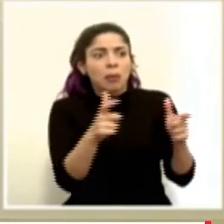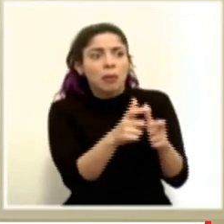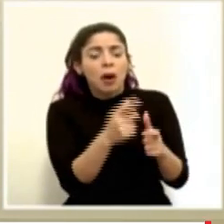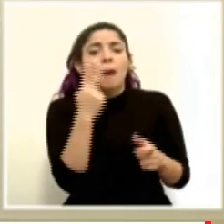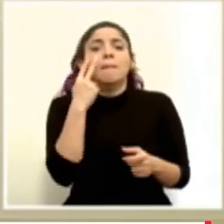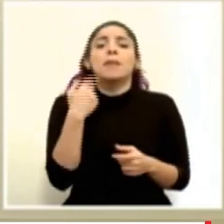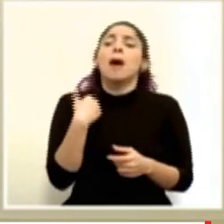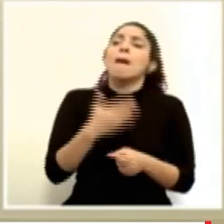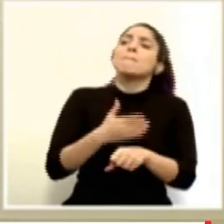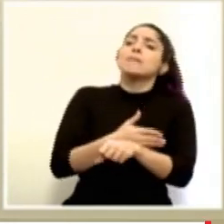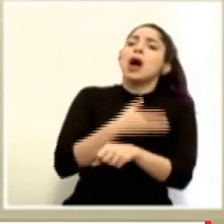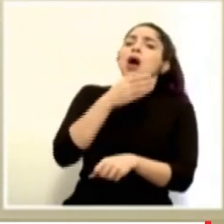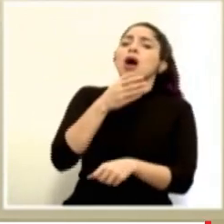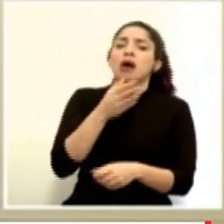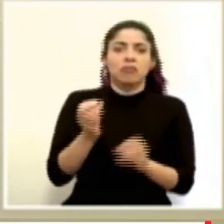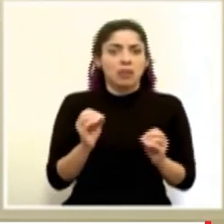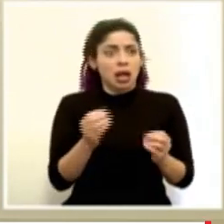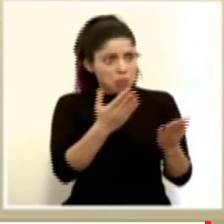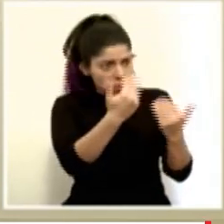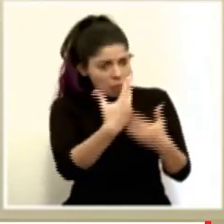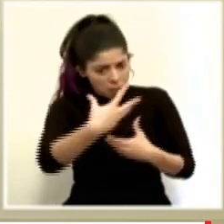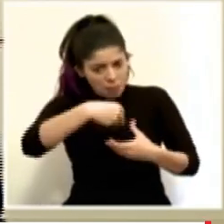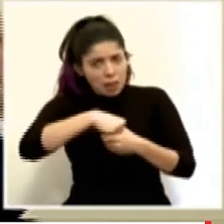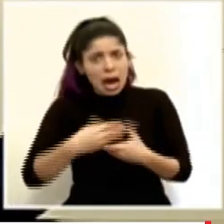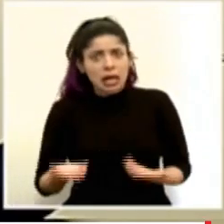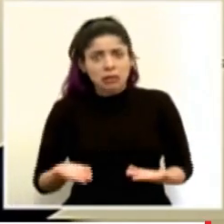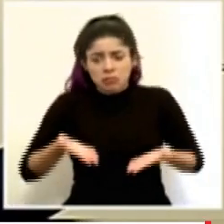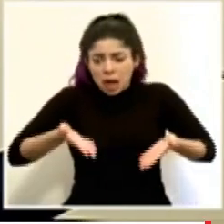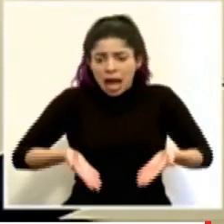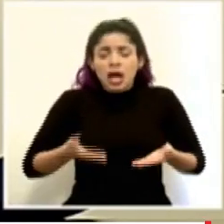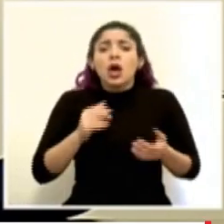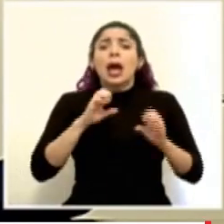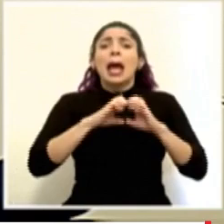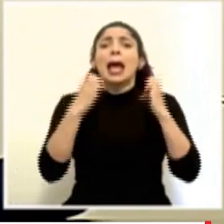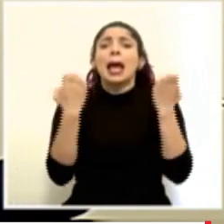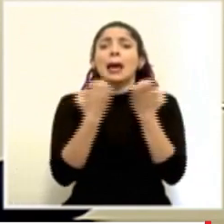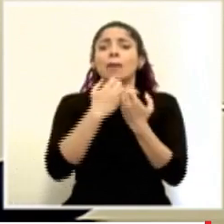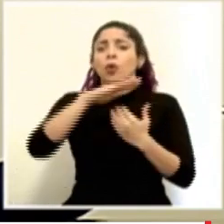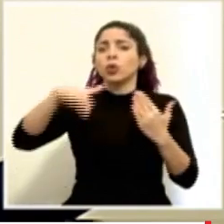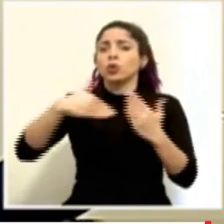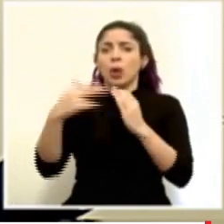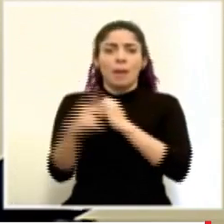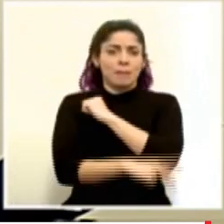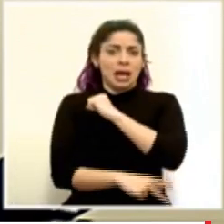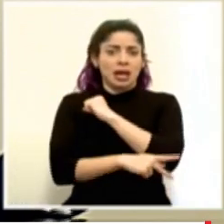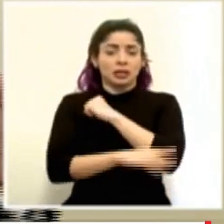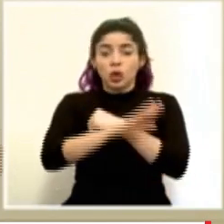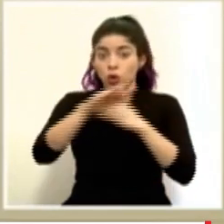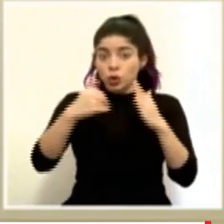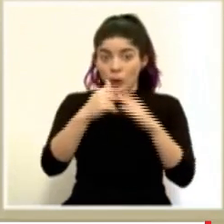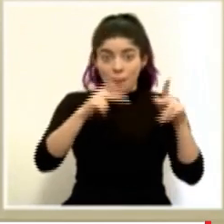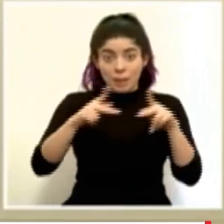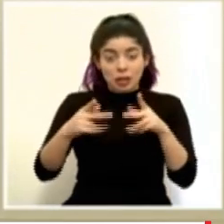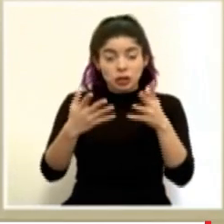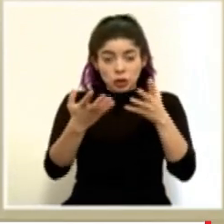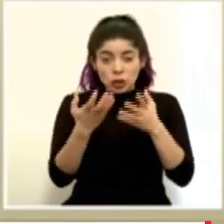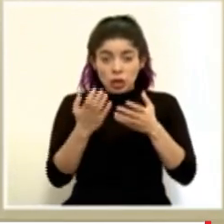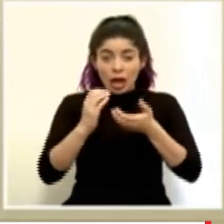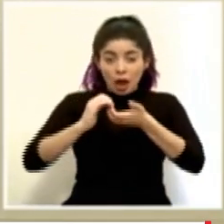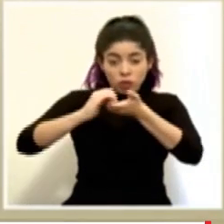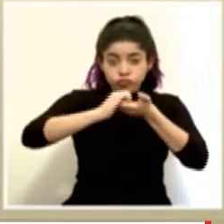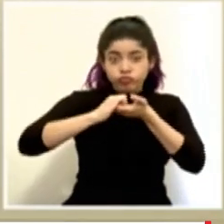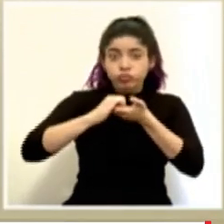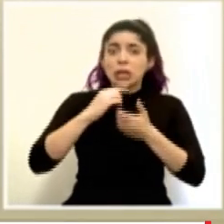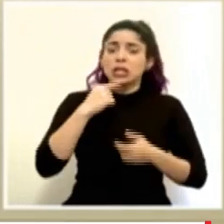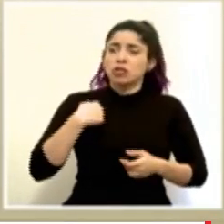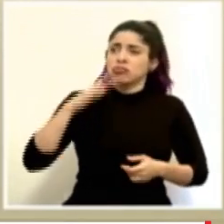puede mejorar, incluso acercarse y ser parte de esto, porque aquí estamos en realidad en un equipo país y le aseguro que toda la gente que quiera aliarse y